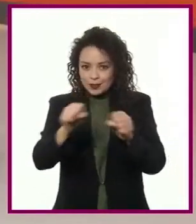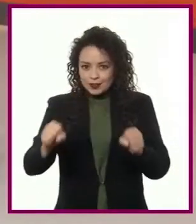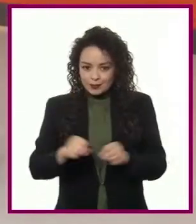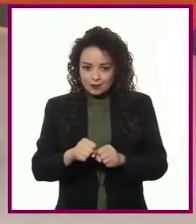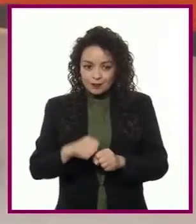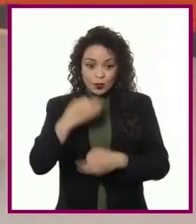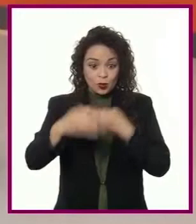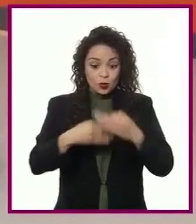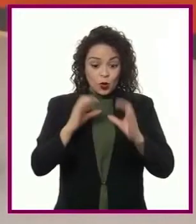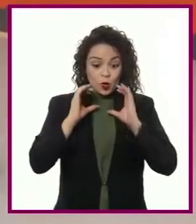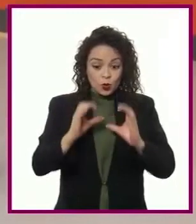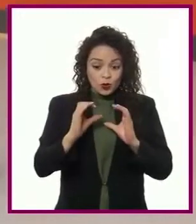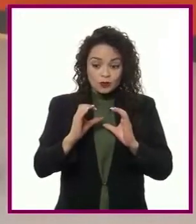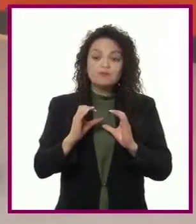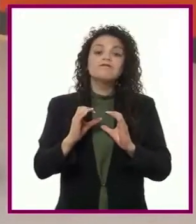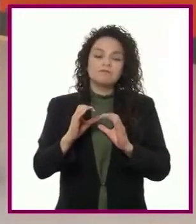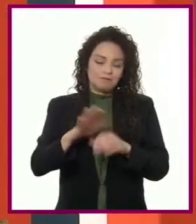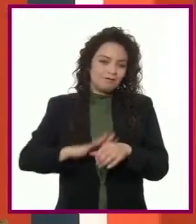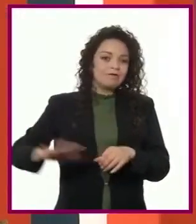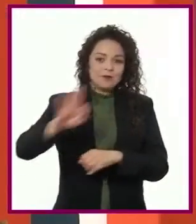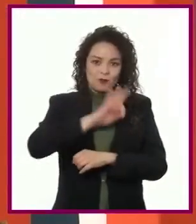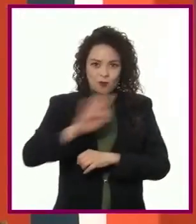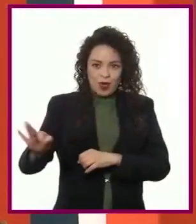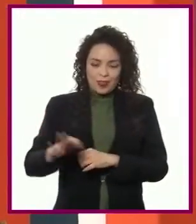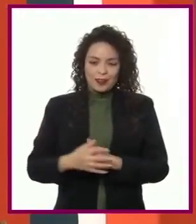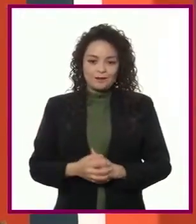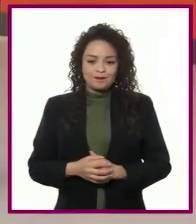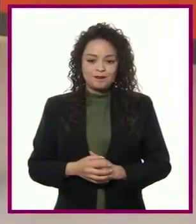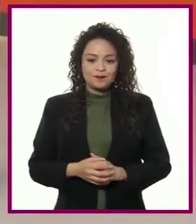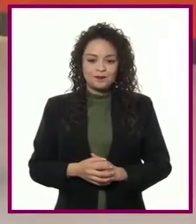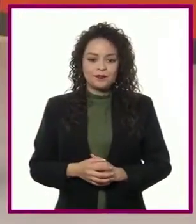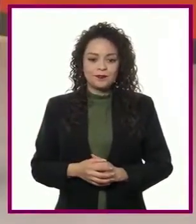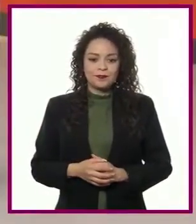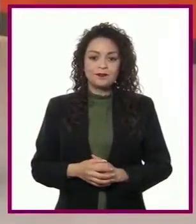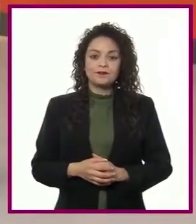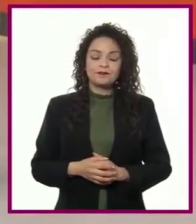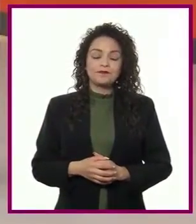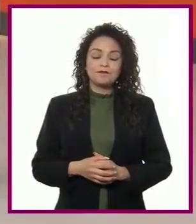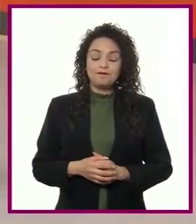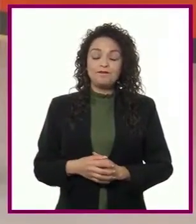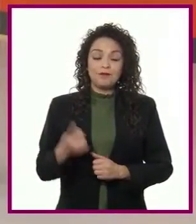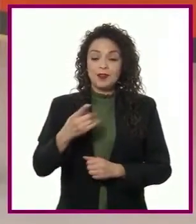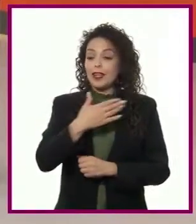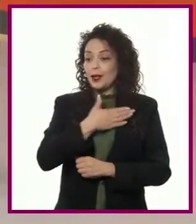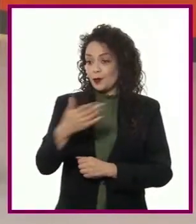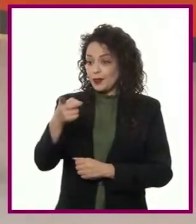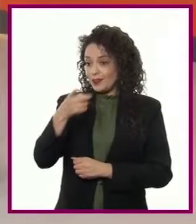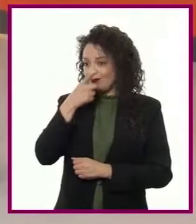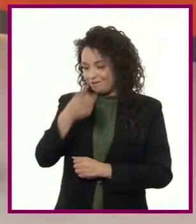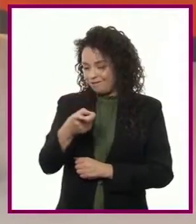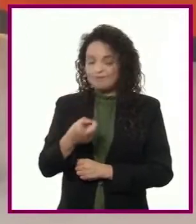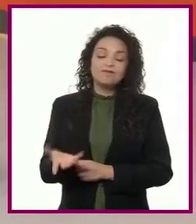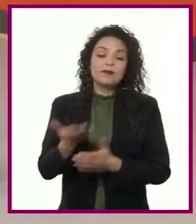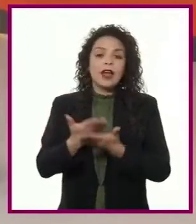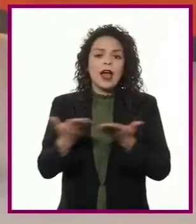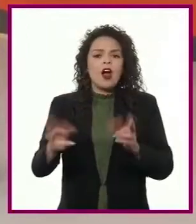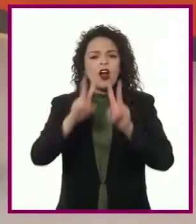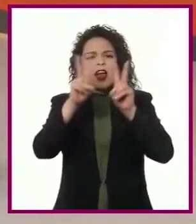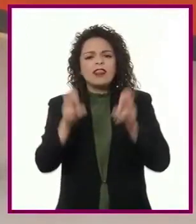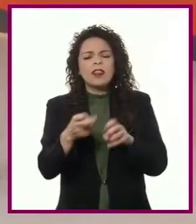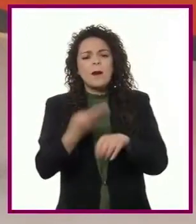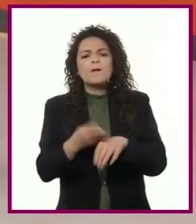todos. Muy bien dicho, Daniel. En esta ocasión vamos a abordar un tema muy interesante. Como ya